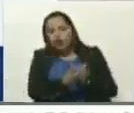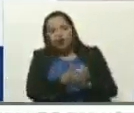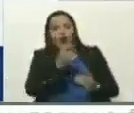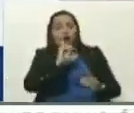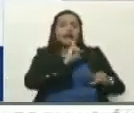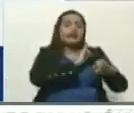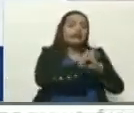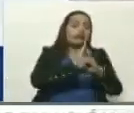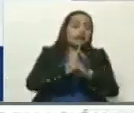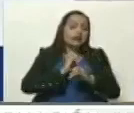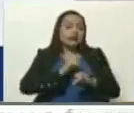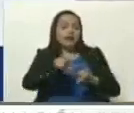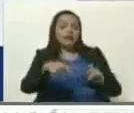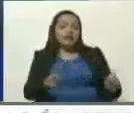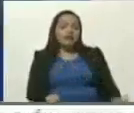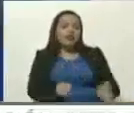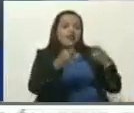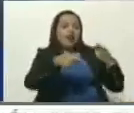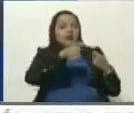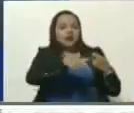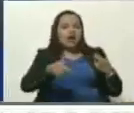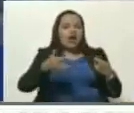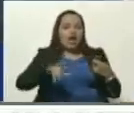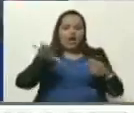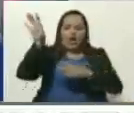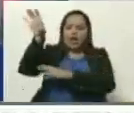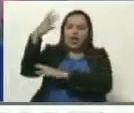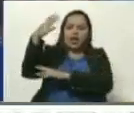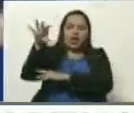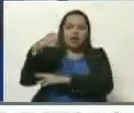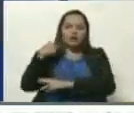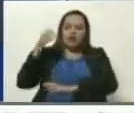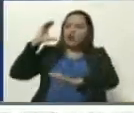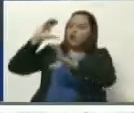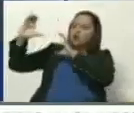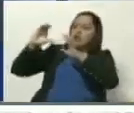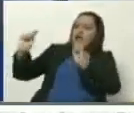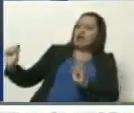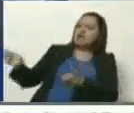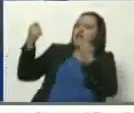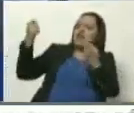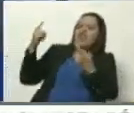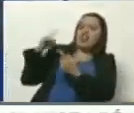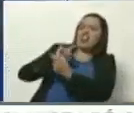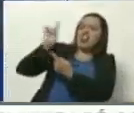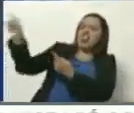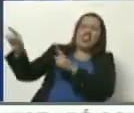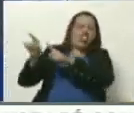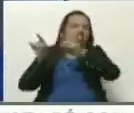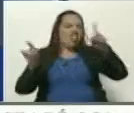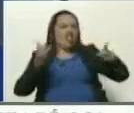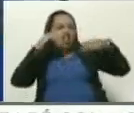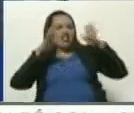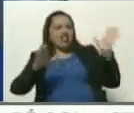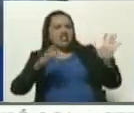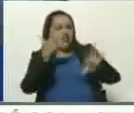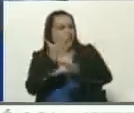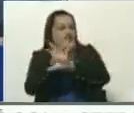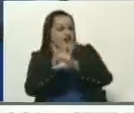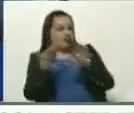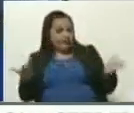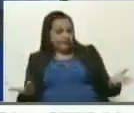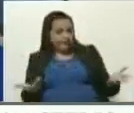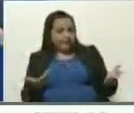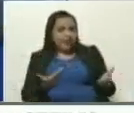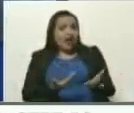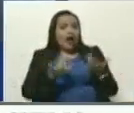para curar personas. Ya hay satélites, entonces tú te comunicas y te curan a distancia y un médico te atiende por videollamada. O sea, la comunicación